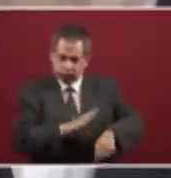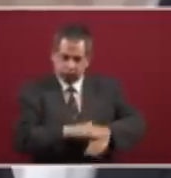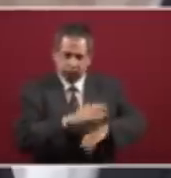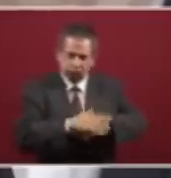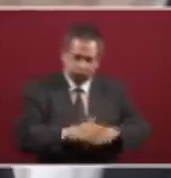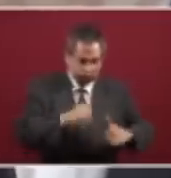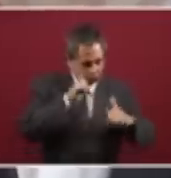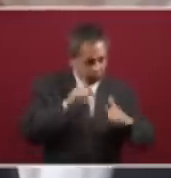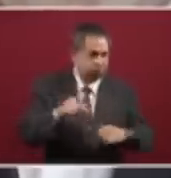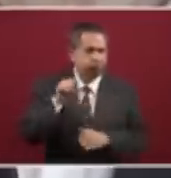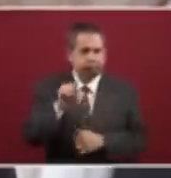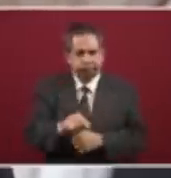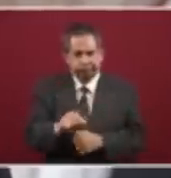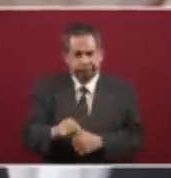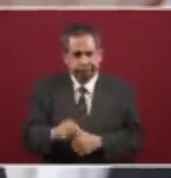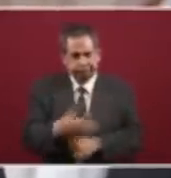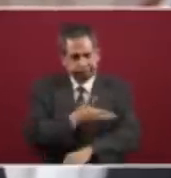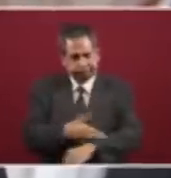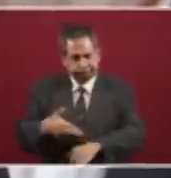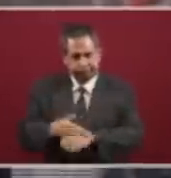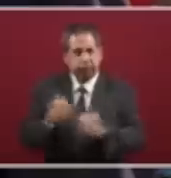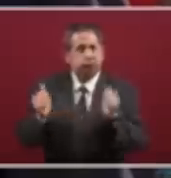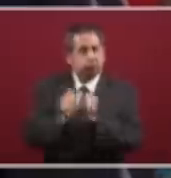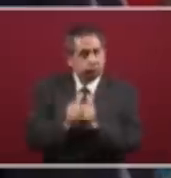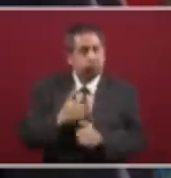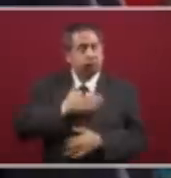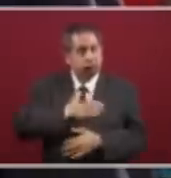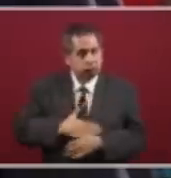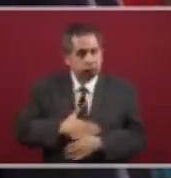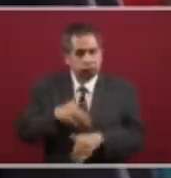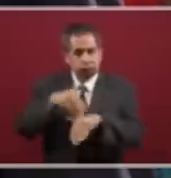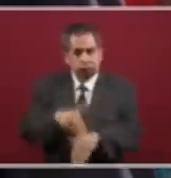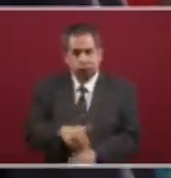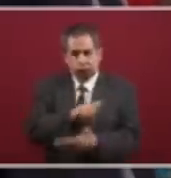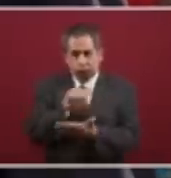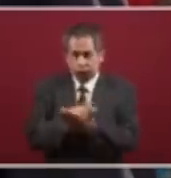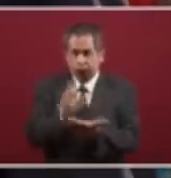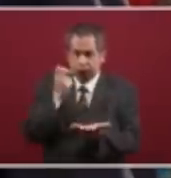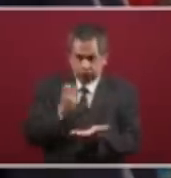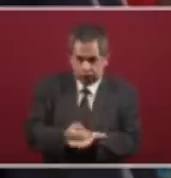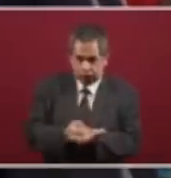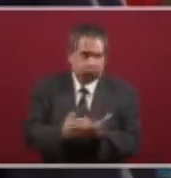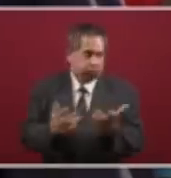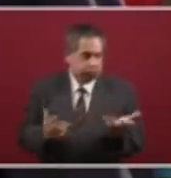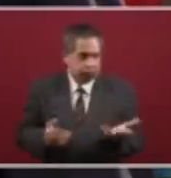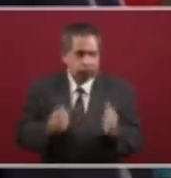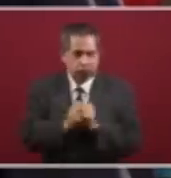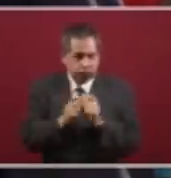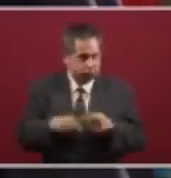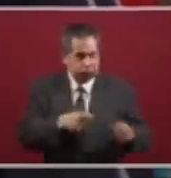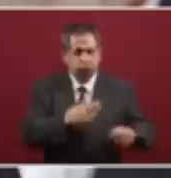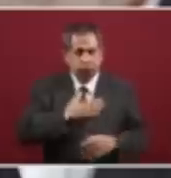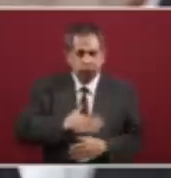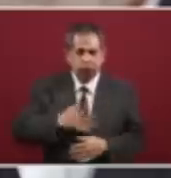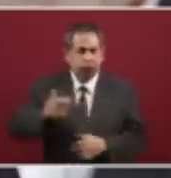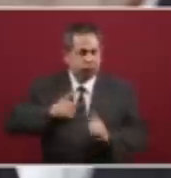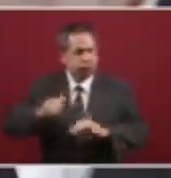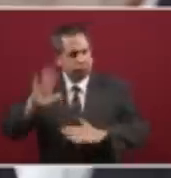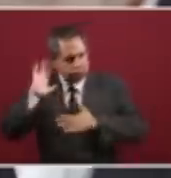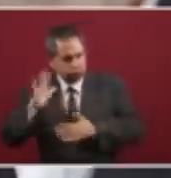se actúe con apego a la legalidad y que haya justicia ese es mi